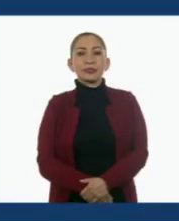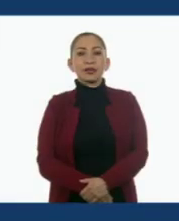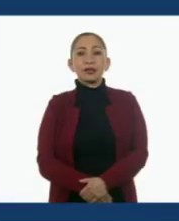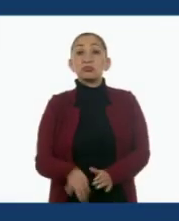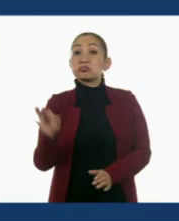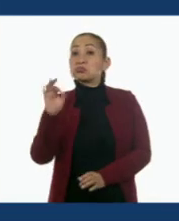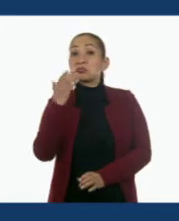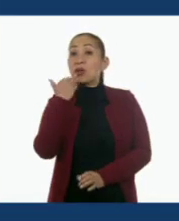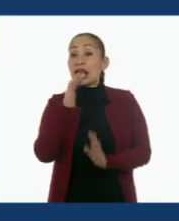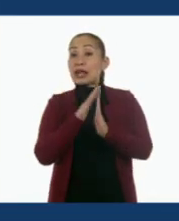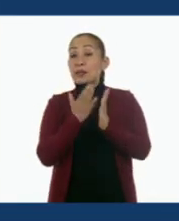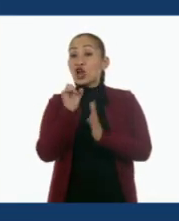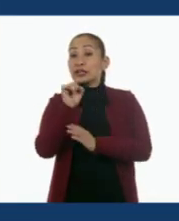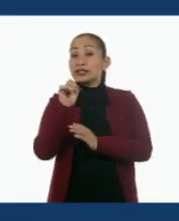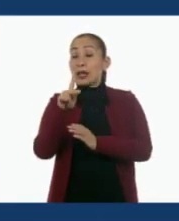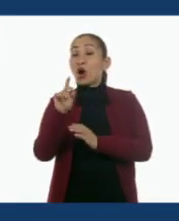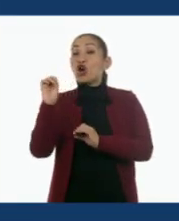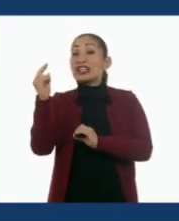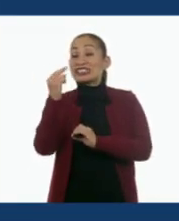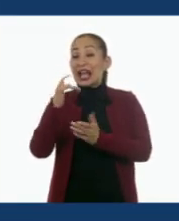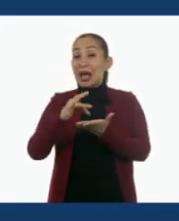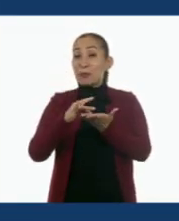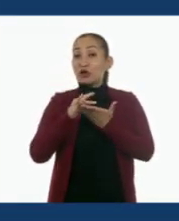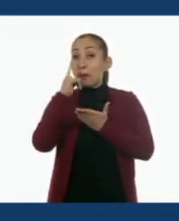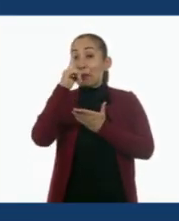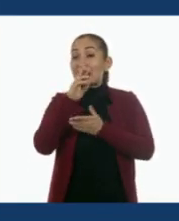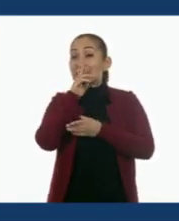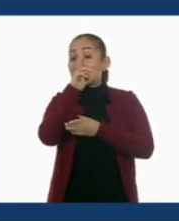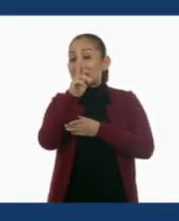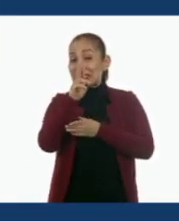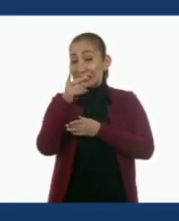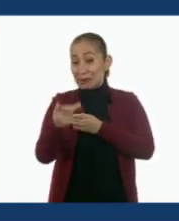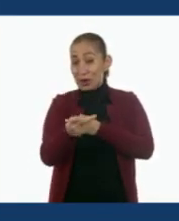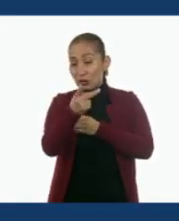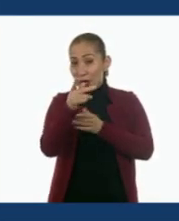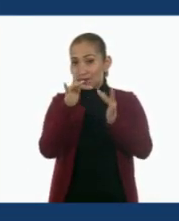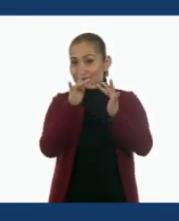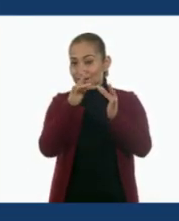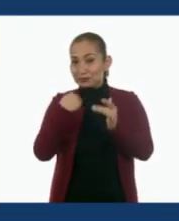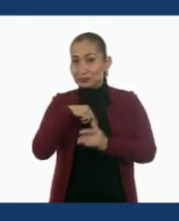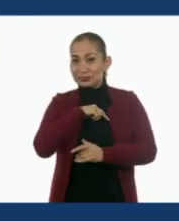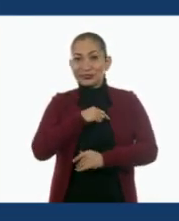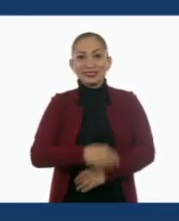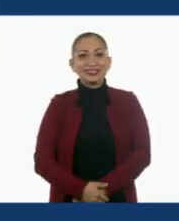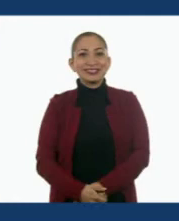Si no tienes el libro de texto o necesitas ayuda para responder las preguntas, contáctanos.